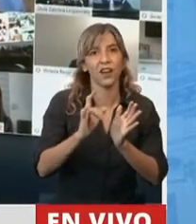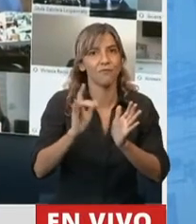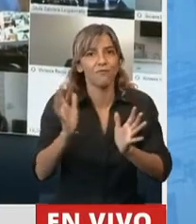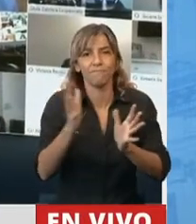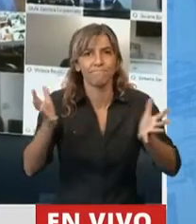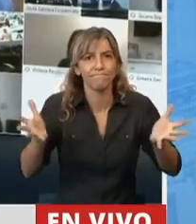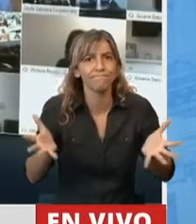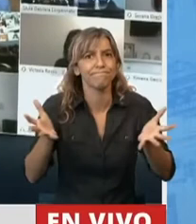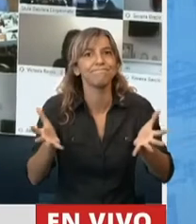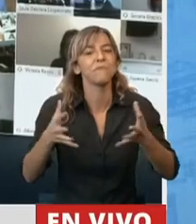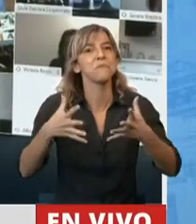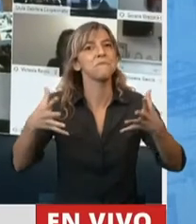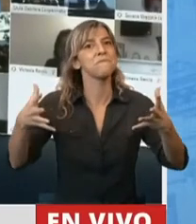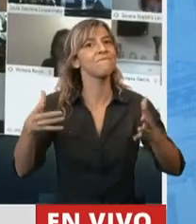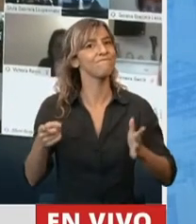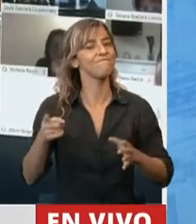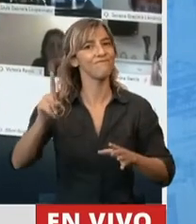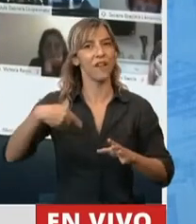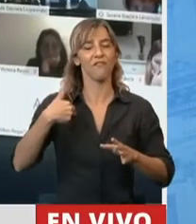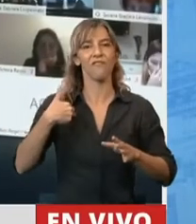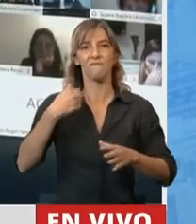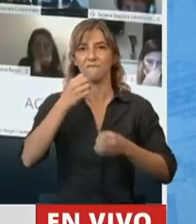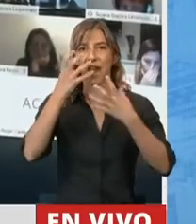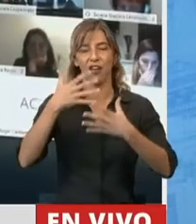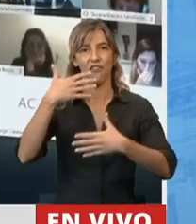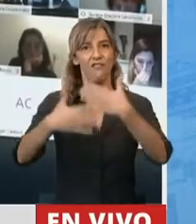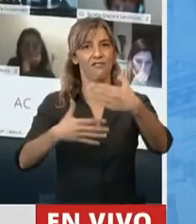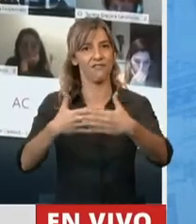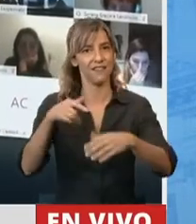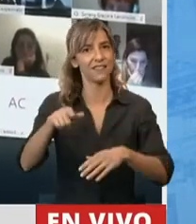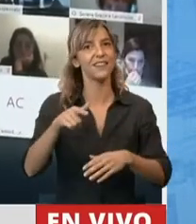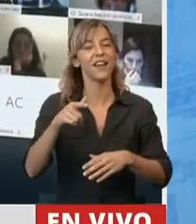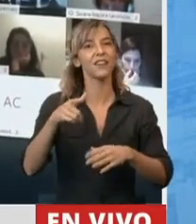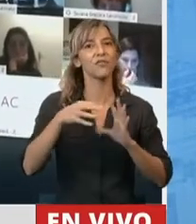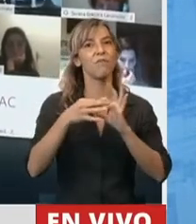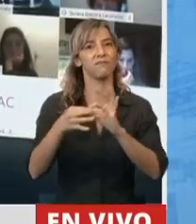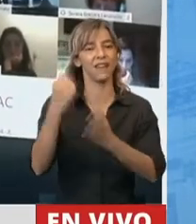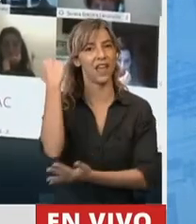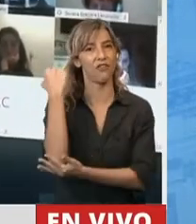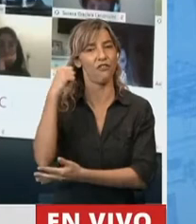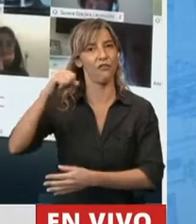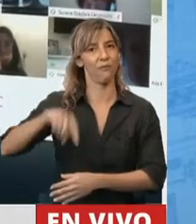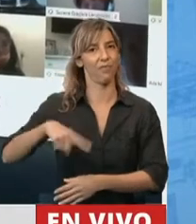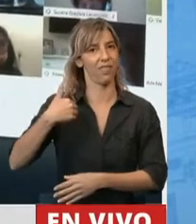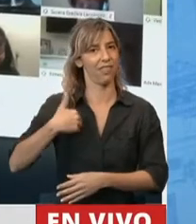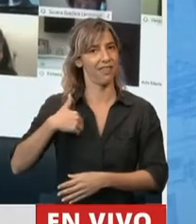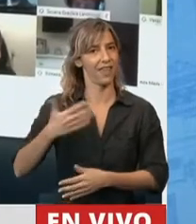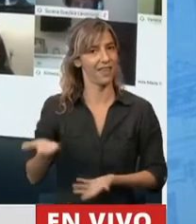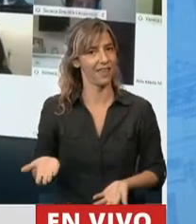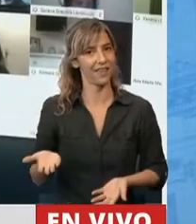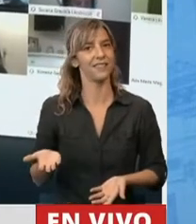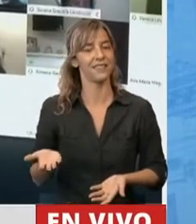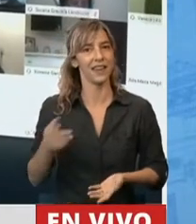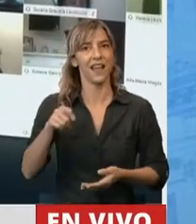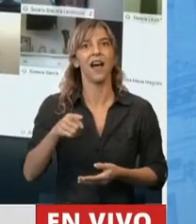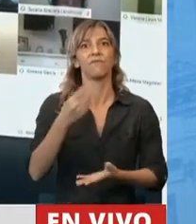empresas ligadas al conocimiento son las más dinámicas en la economía argentina. Poseen un acelerado ritmo de creación